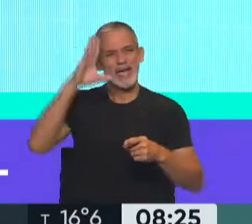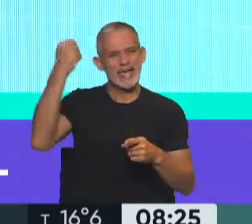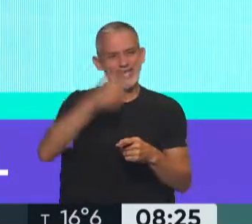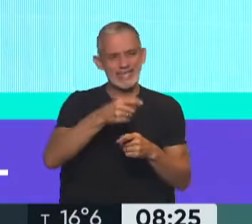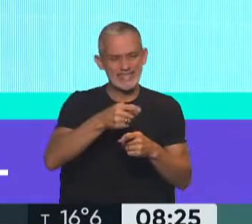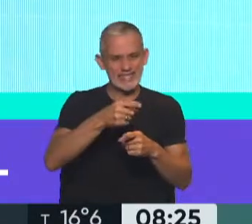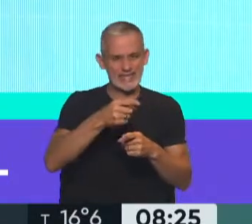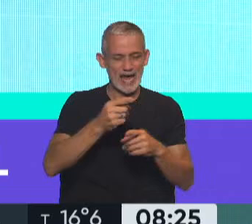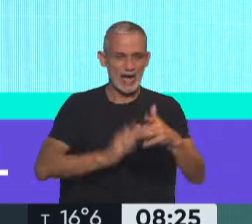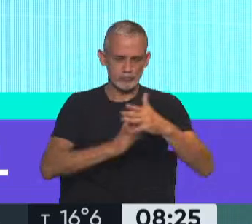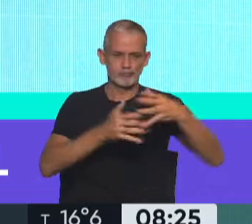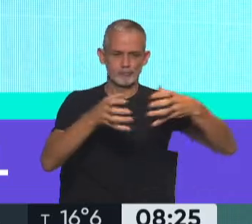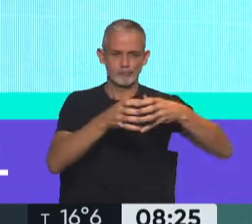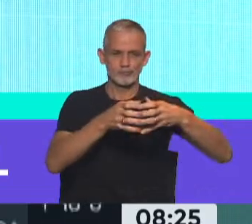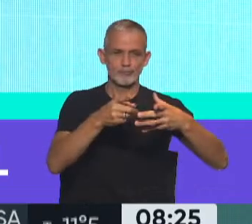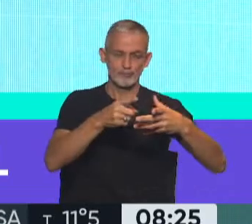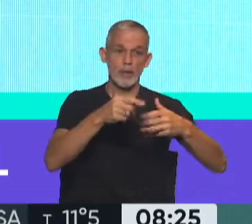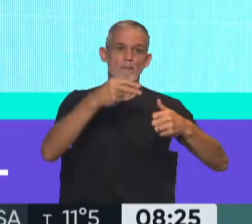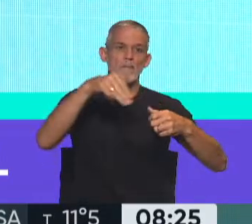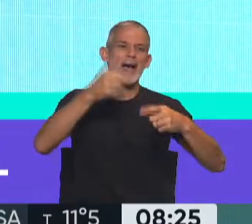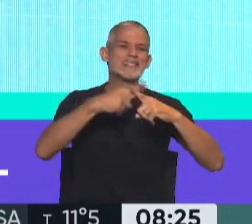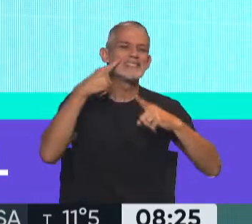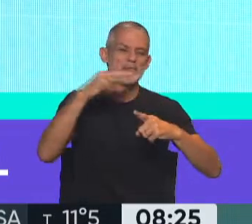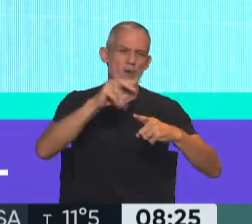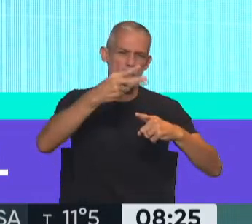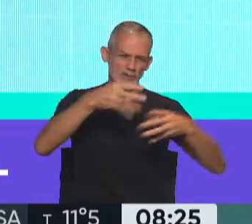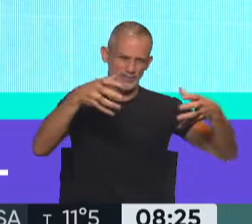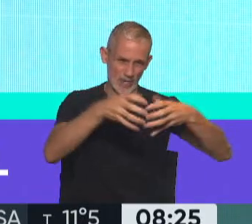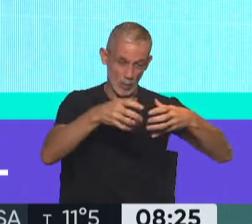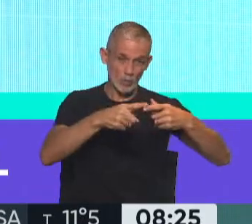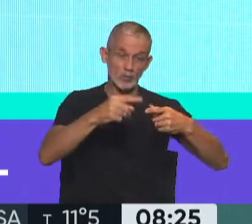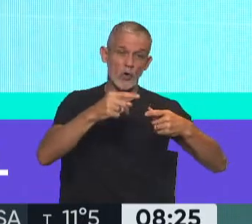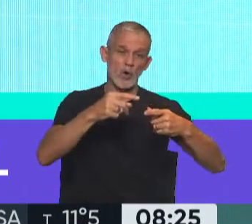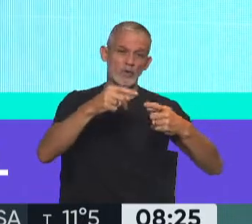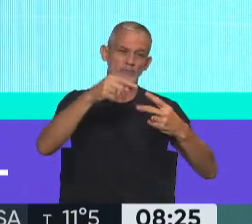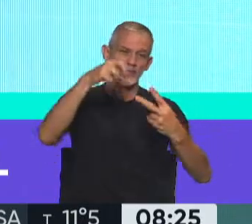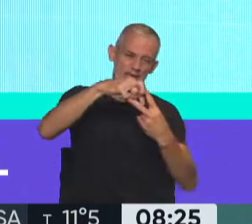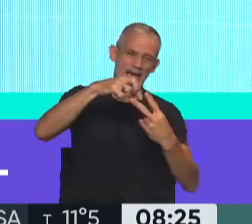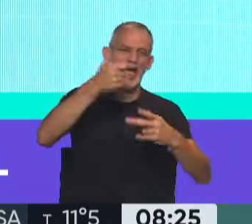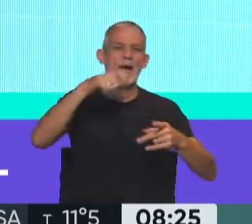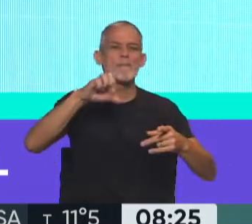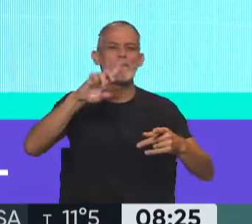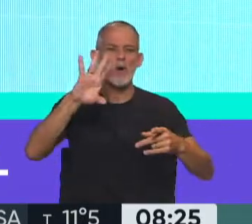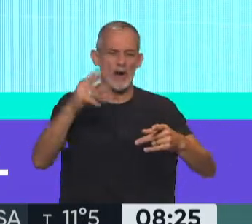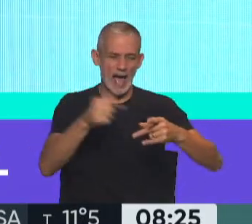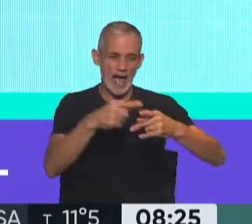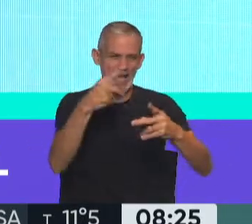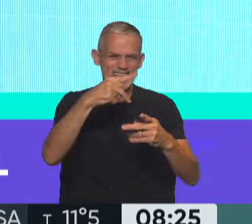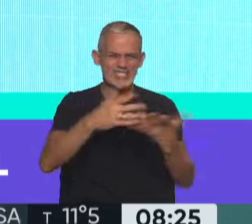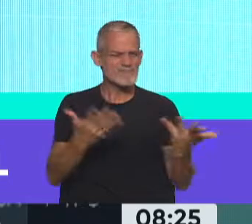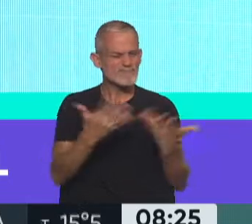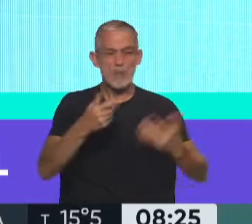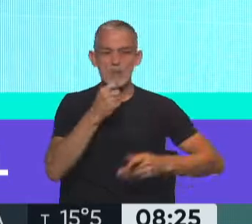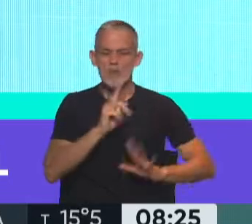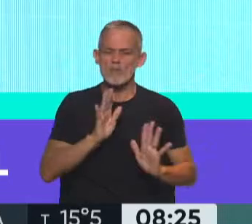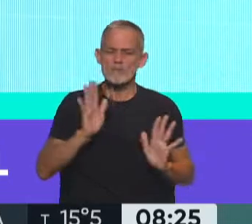de Kirchner, secundado por Máximo Kirchner y la Cámpora y todo el kirchnerismo? ¿Qué le ha molestado más? ¿El